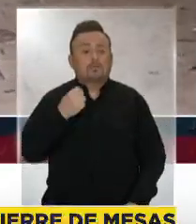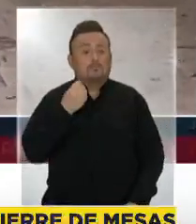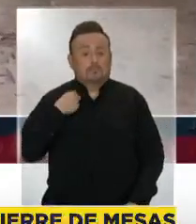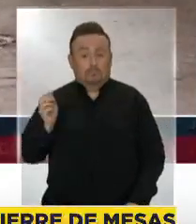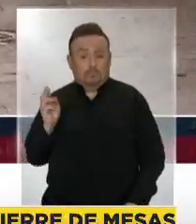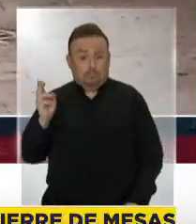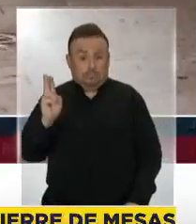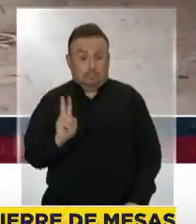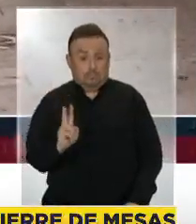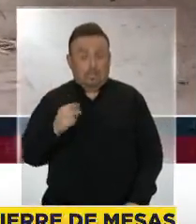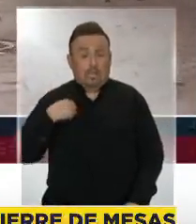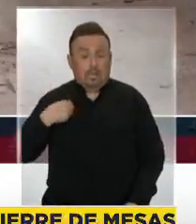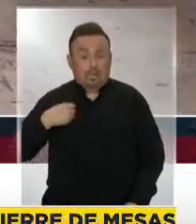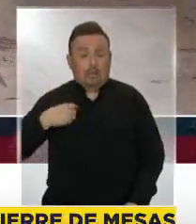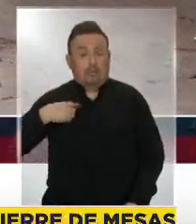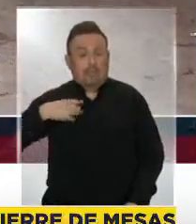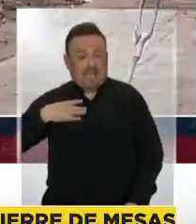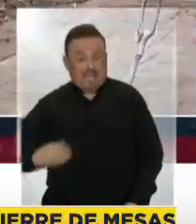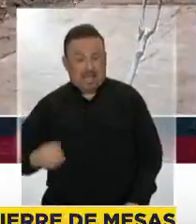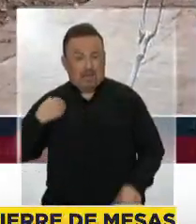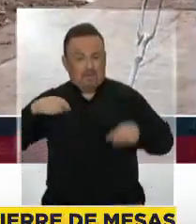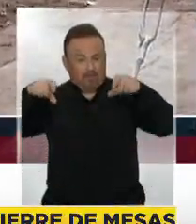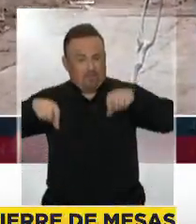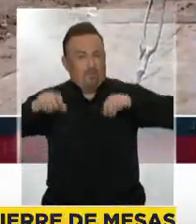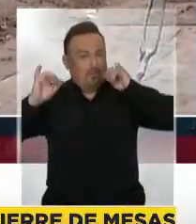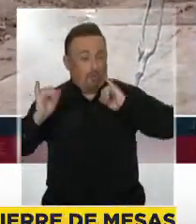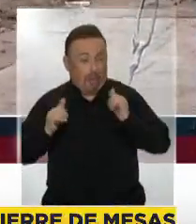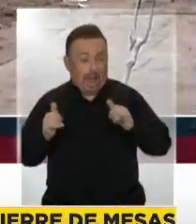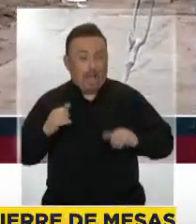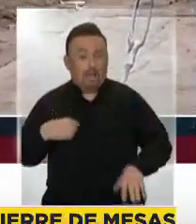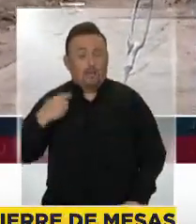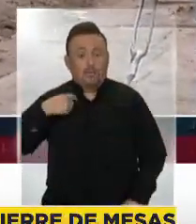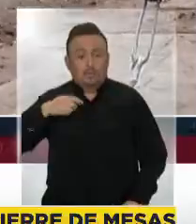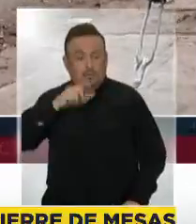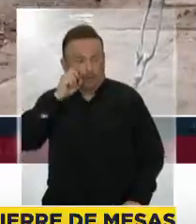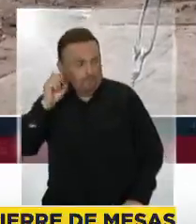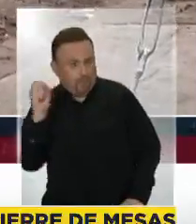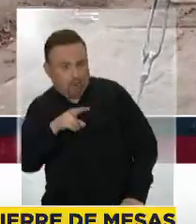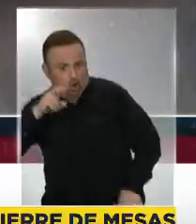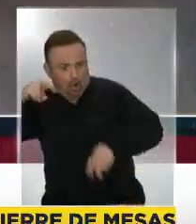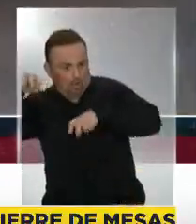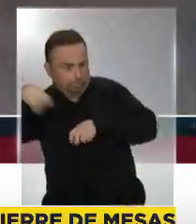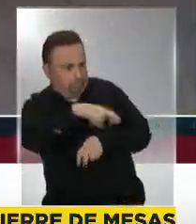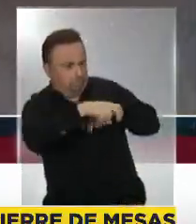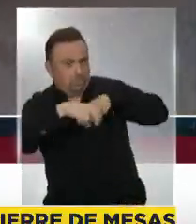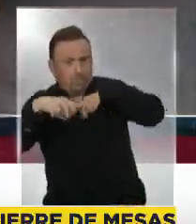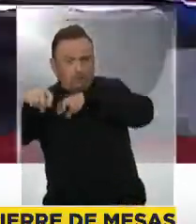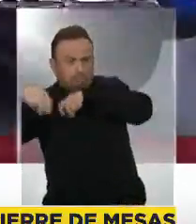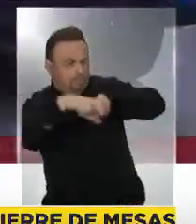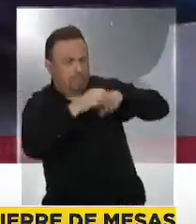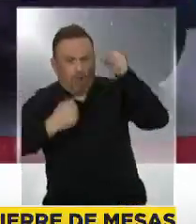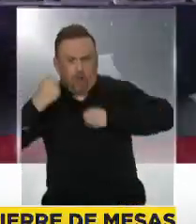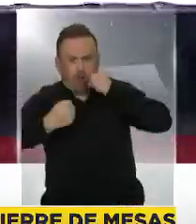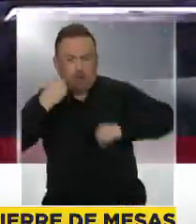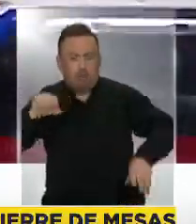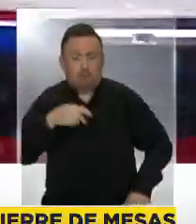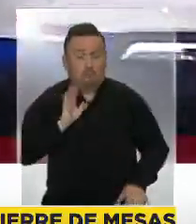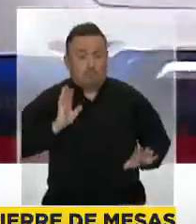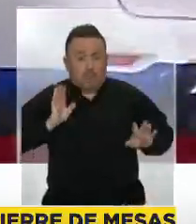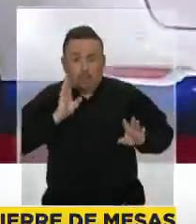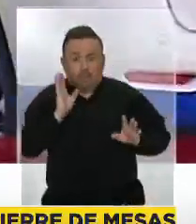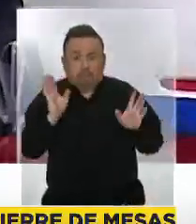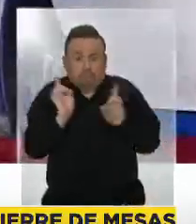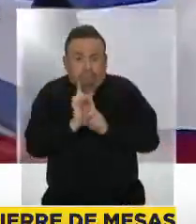y íbamos a jugar con mi hijo y atravesaron, pues, atravesaron corriendo, pero no, nada más eso es lo que